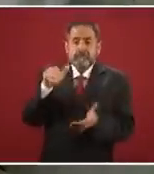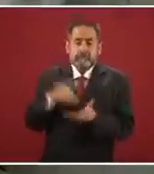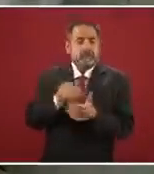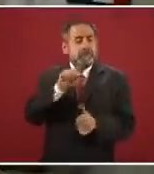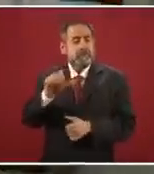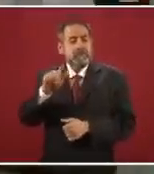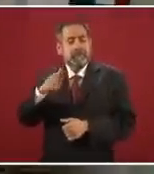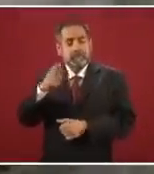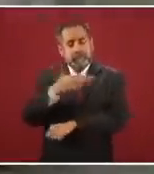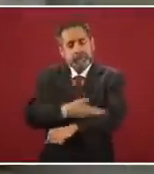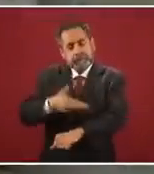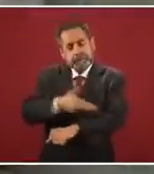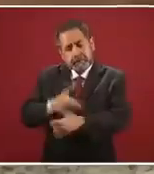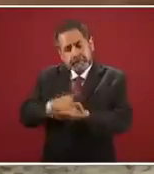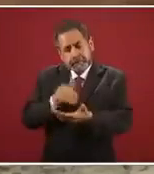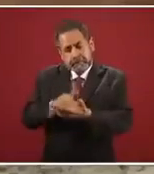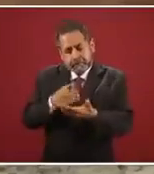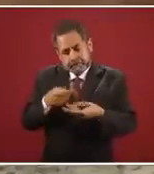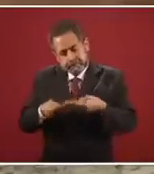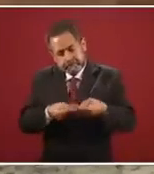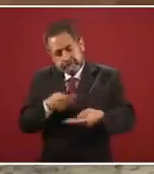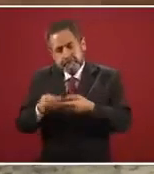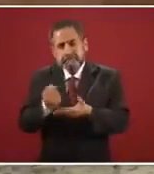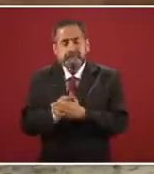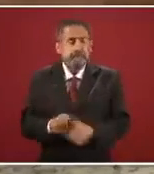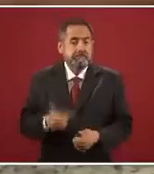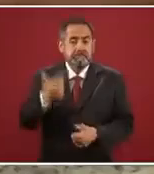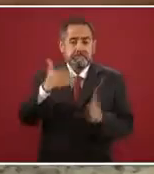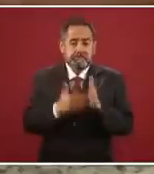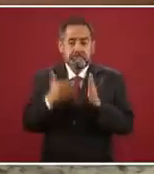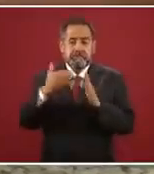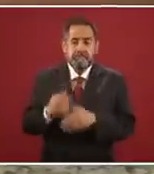507.677 trámites migratorios, que se derivaron en